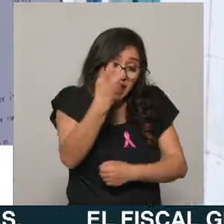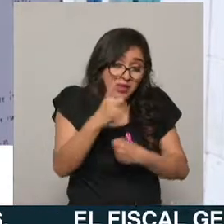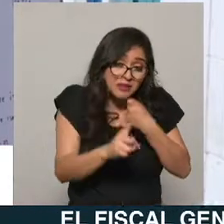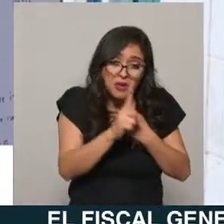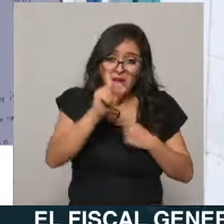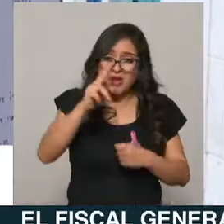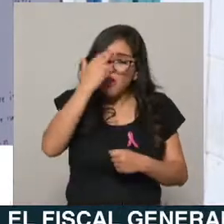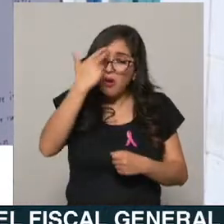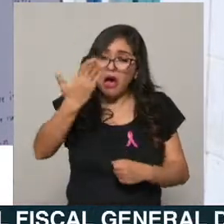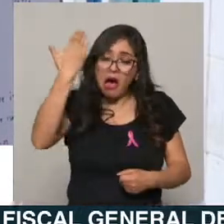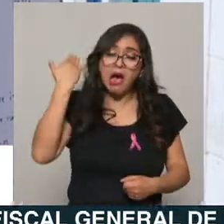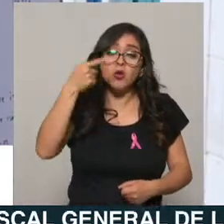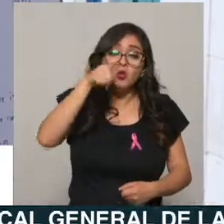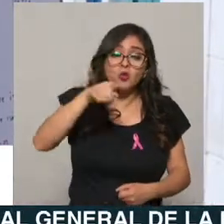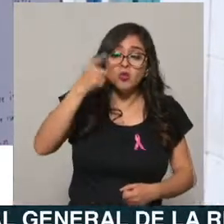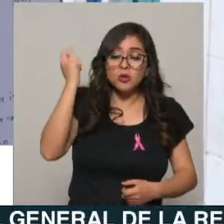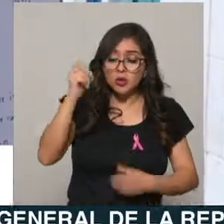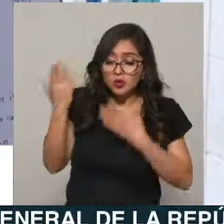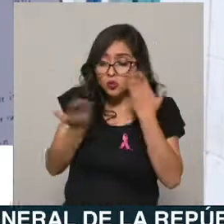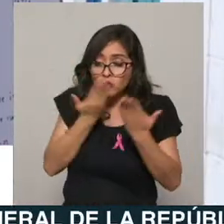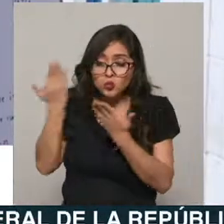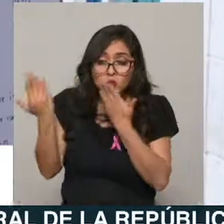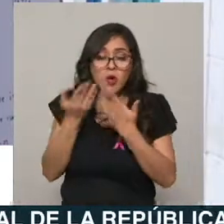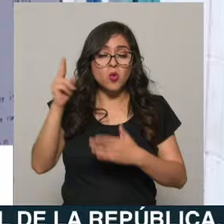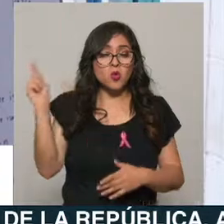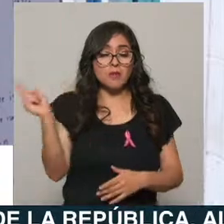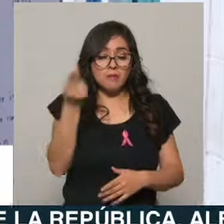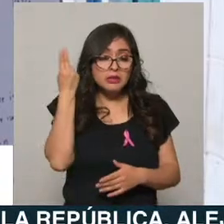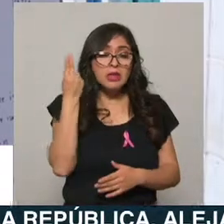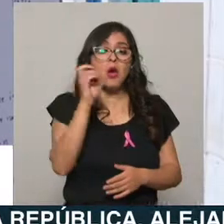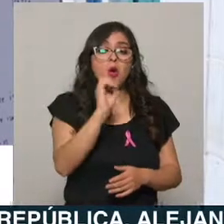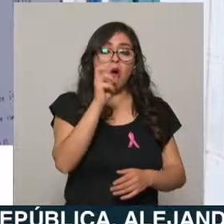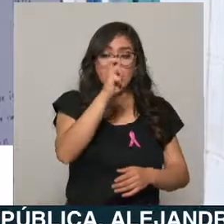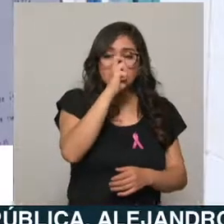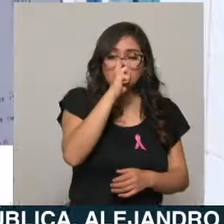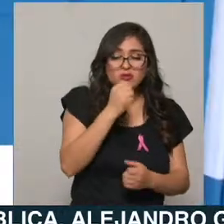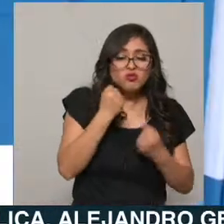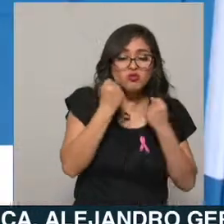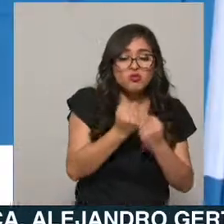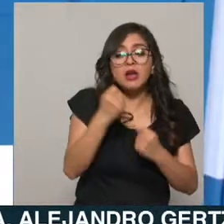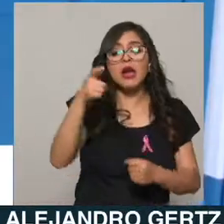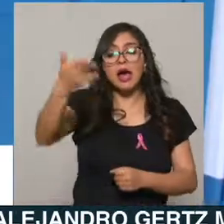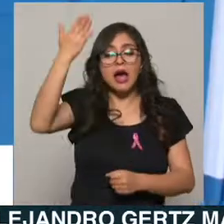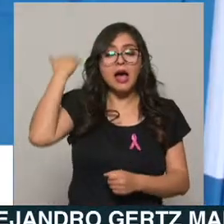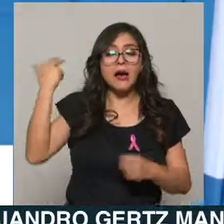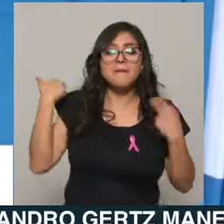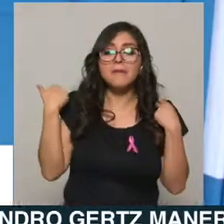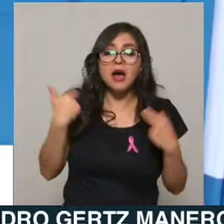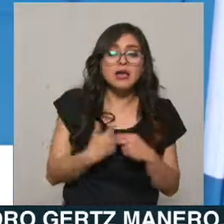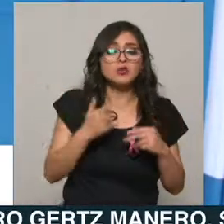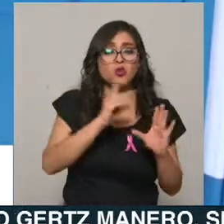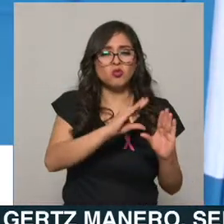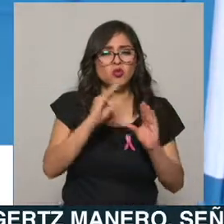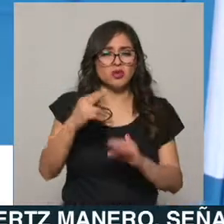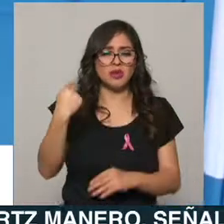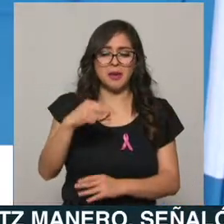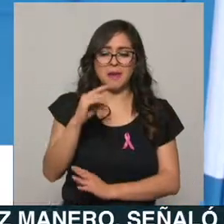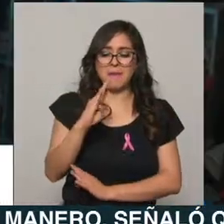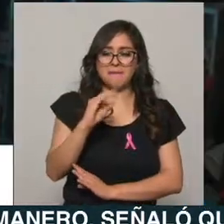acuerdas cuando estabas en carrera o en prepa, tenías maestros que eran muy estrictos y maestros que en Monterrey les llamamos